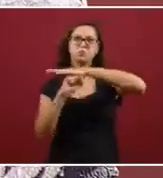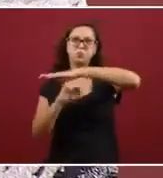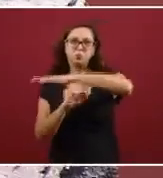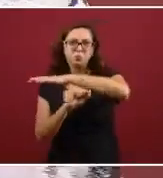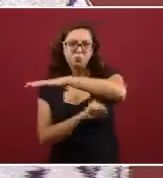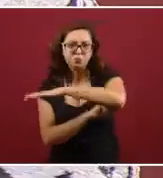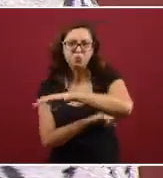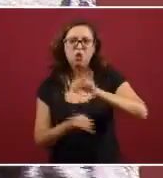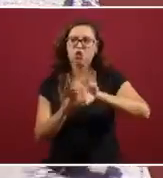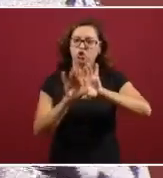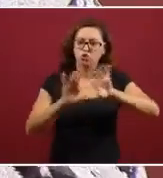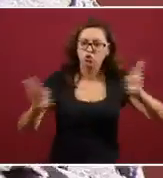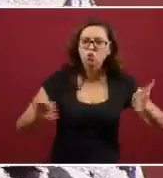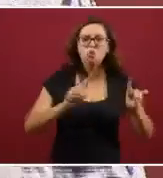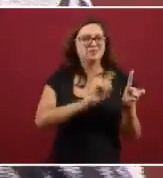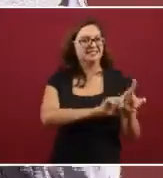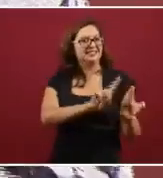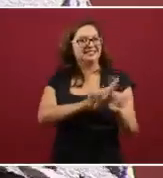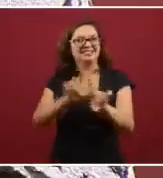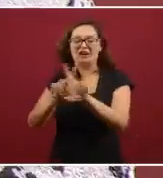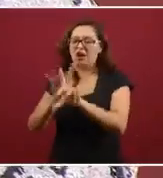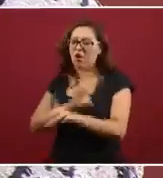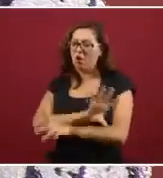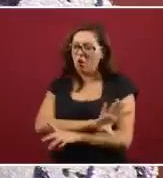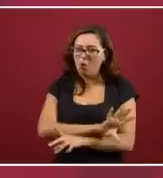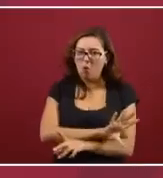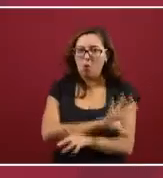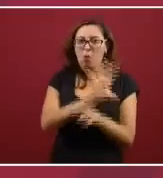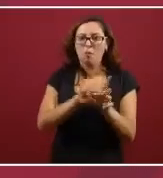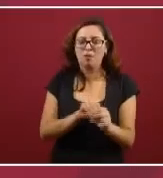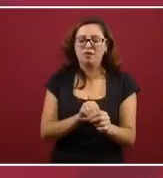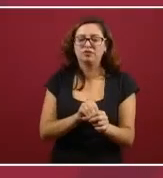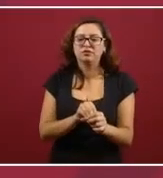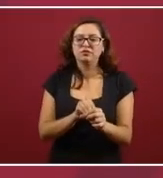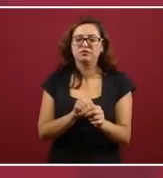viguetas y otros productos similares,